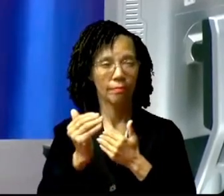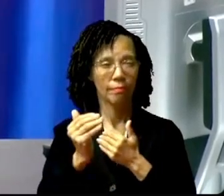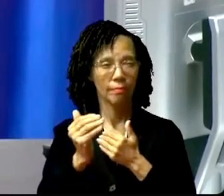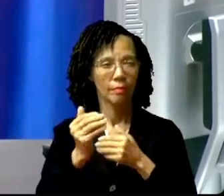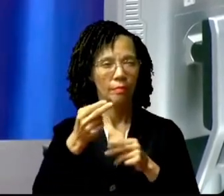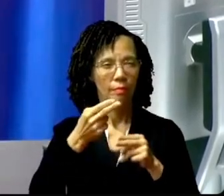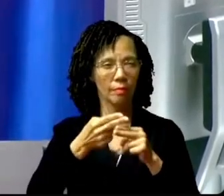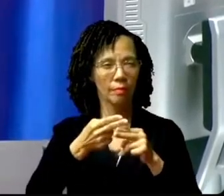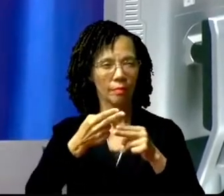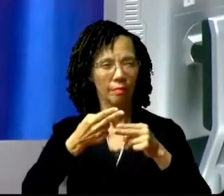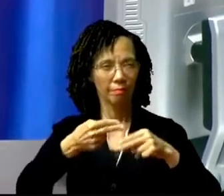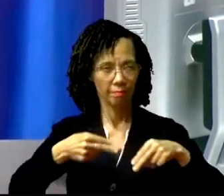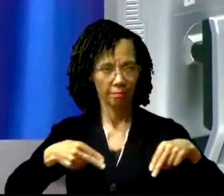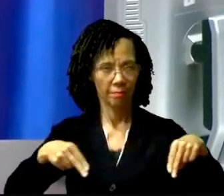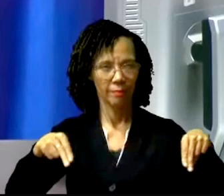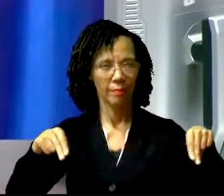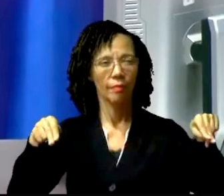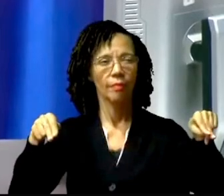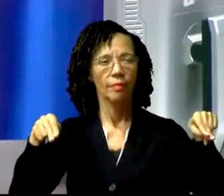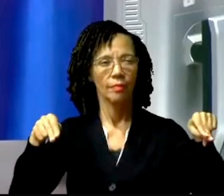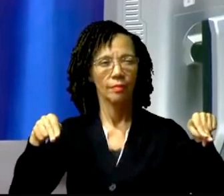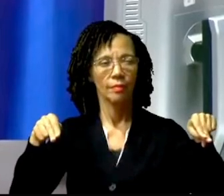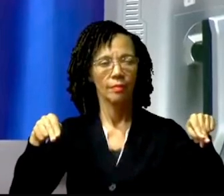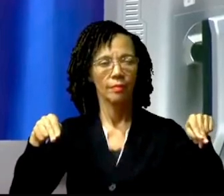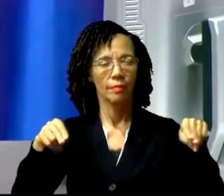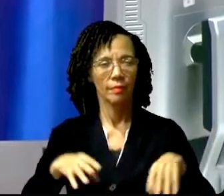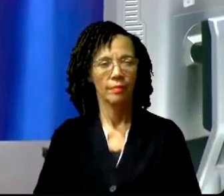Le concedemos la palabra, honorable diputado.